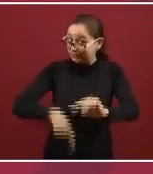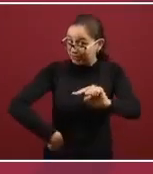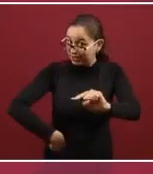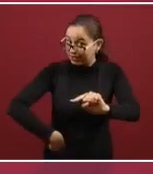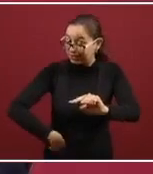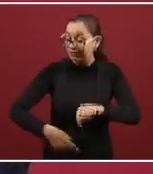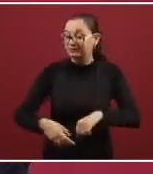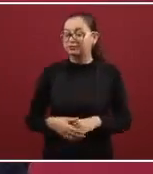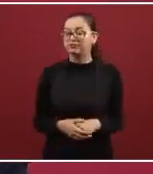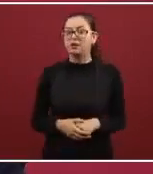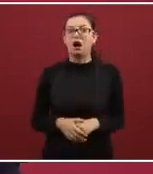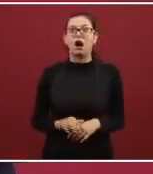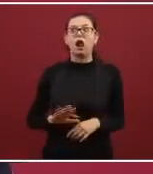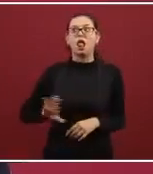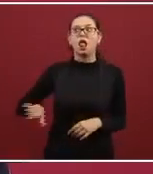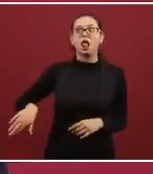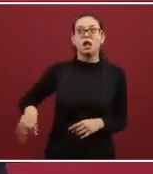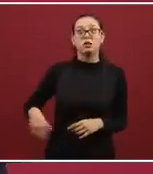Eso no se puede quedar ahí.